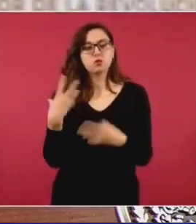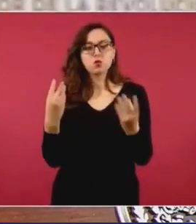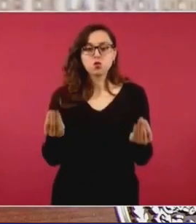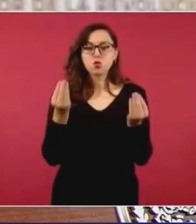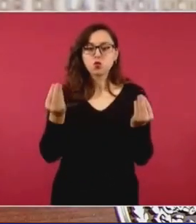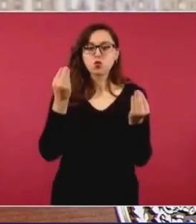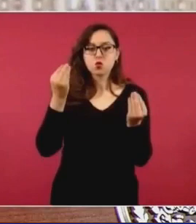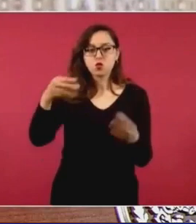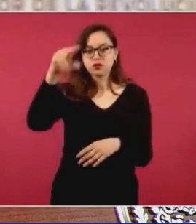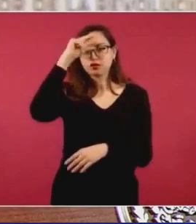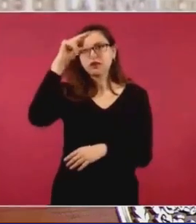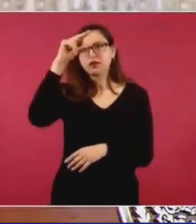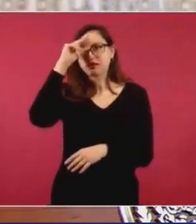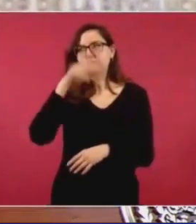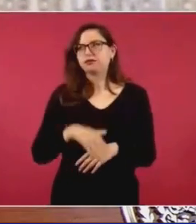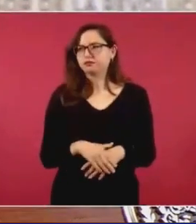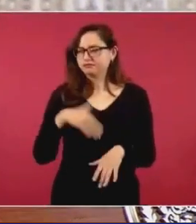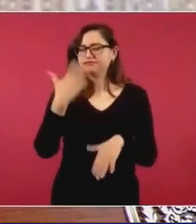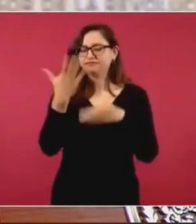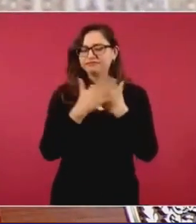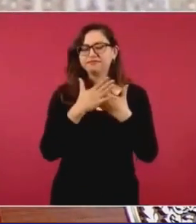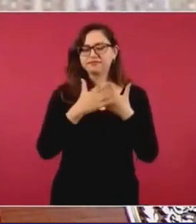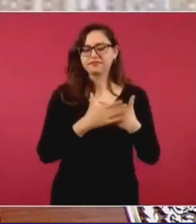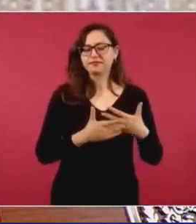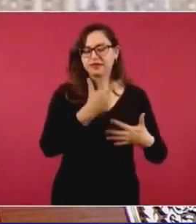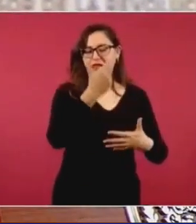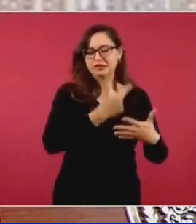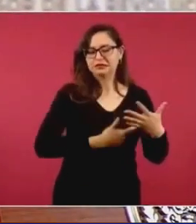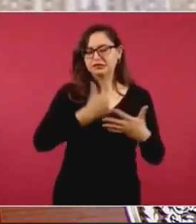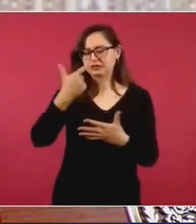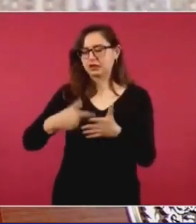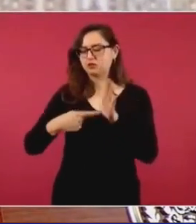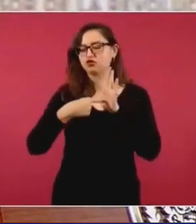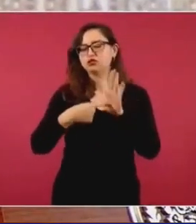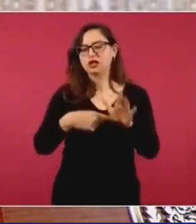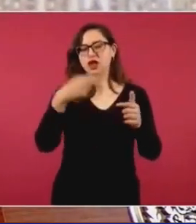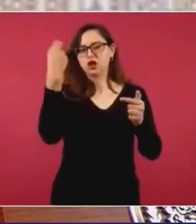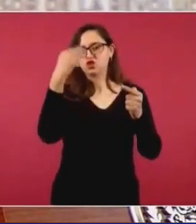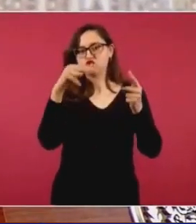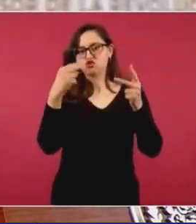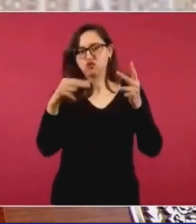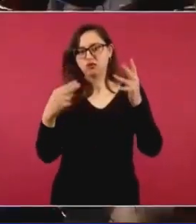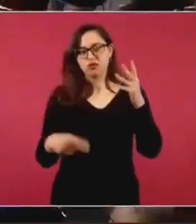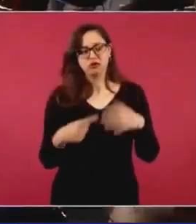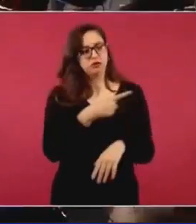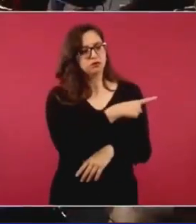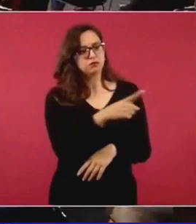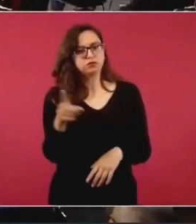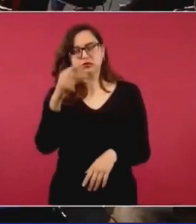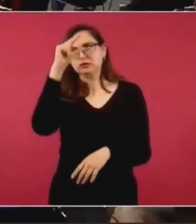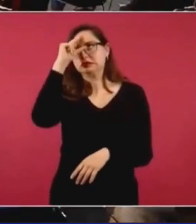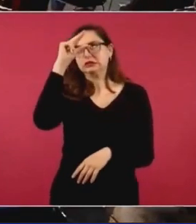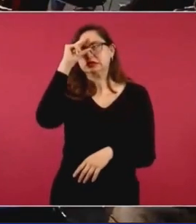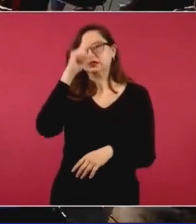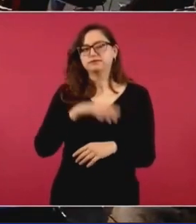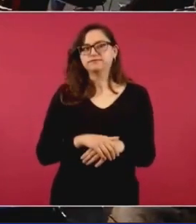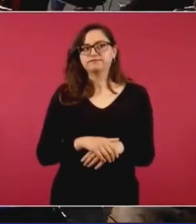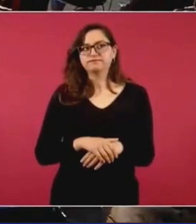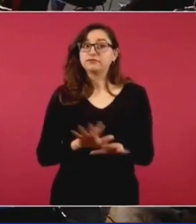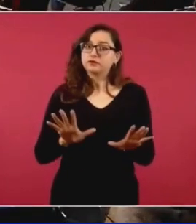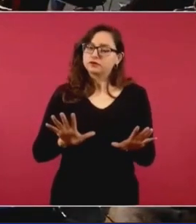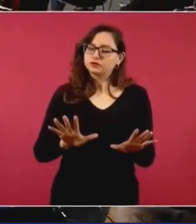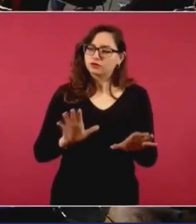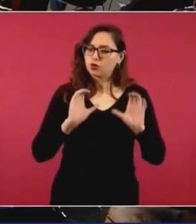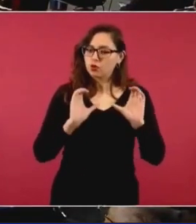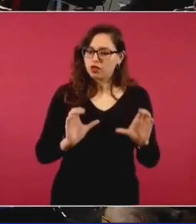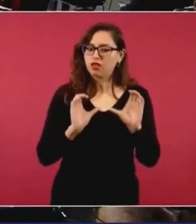Un día voy a hacer mi lista. Bueno, tampoco, sí, los voy a exponer